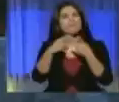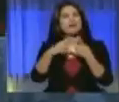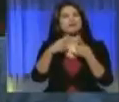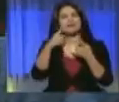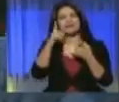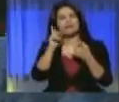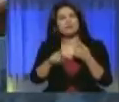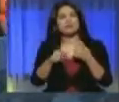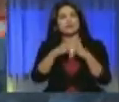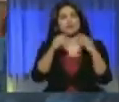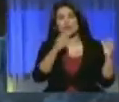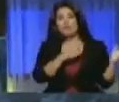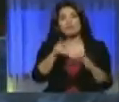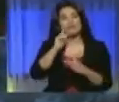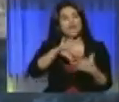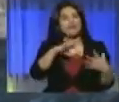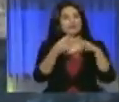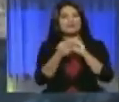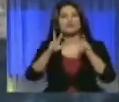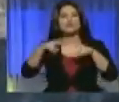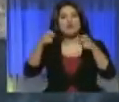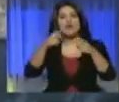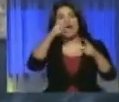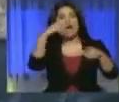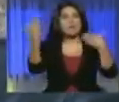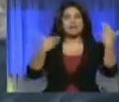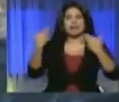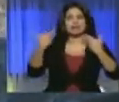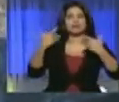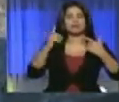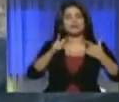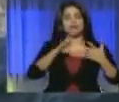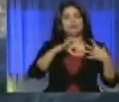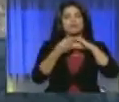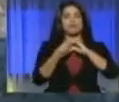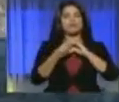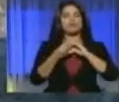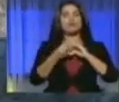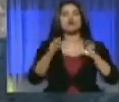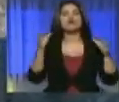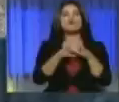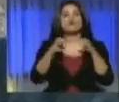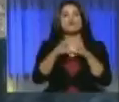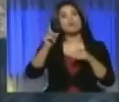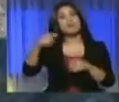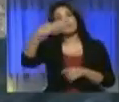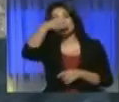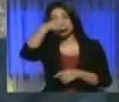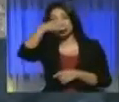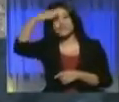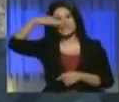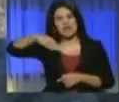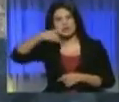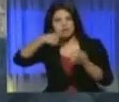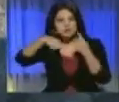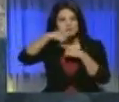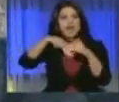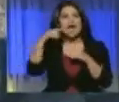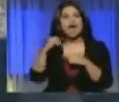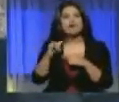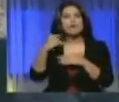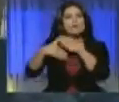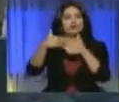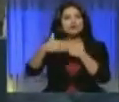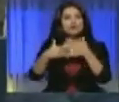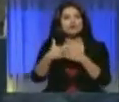estos planes tienen que adaptarse a las nuevas amenazas de las bandas paramilitares, que a través de un proceso de